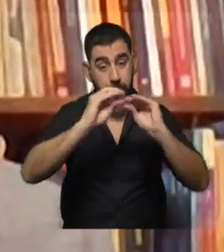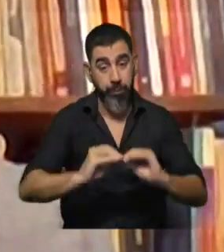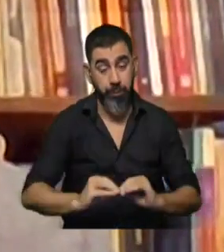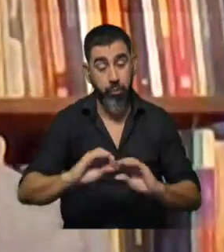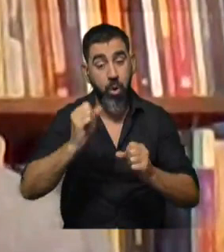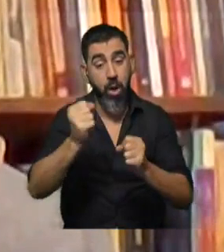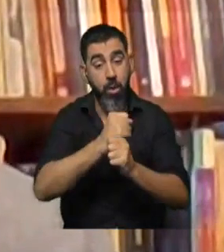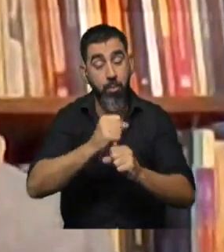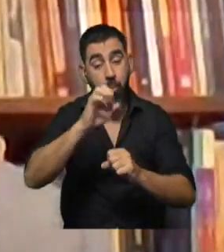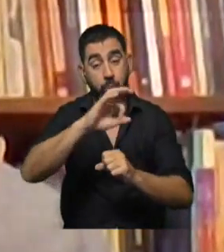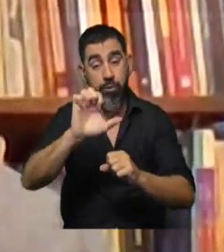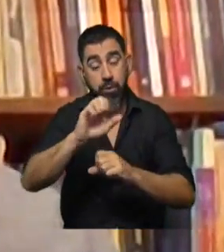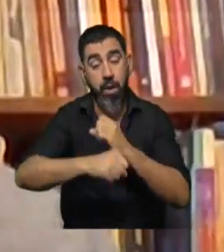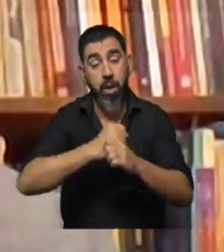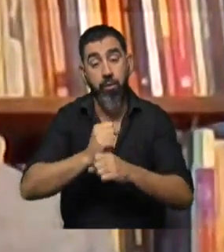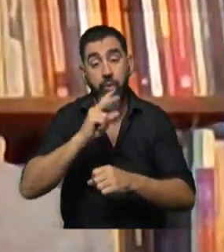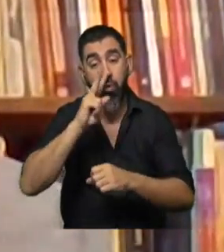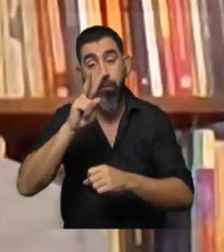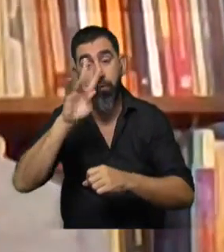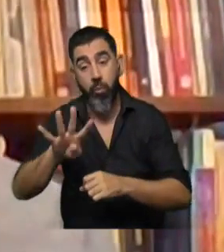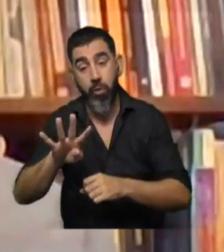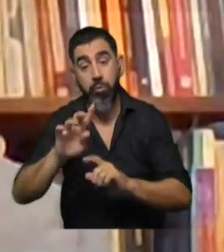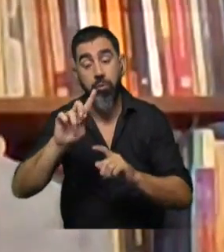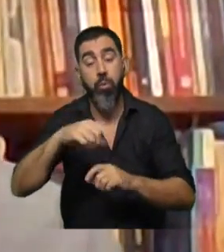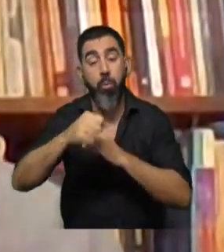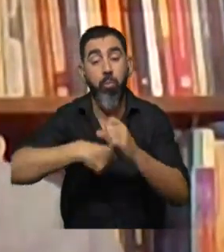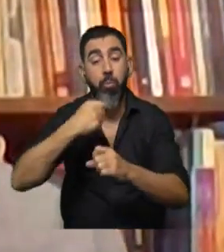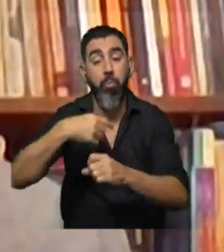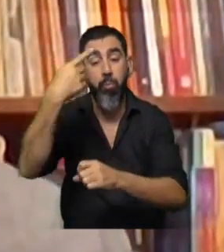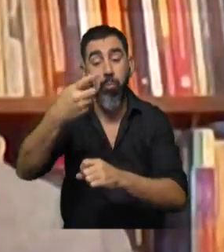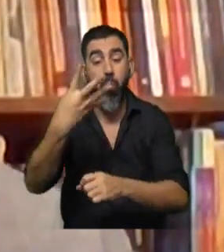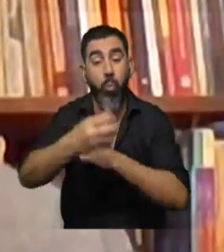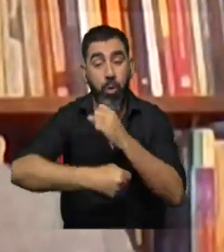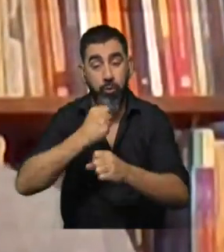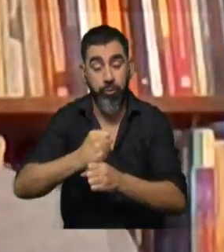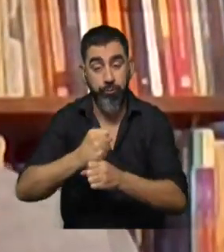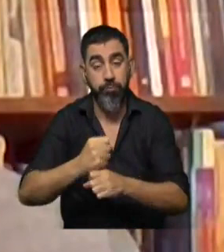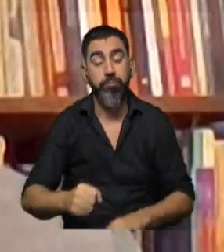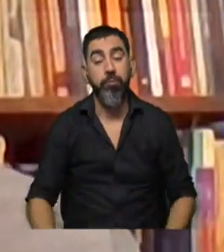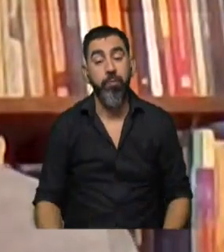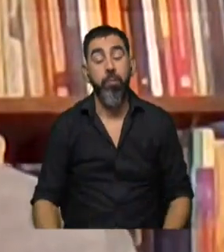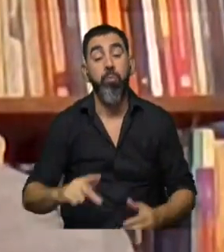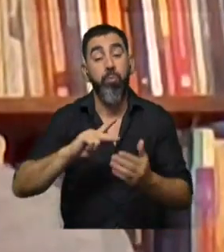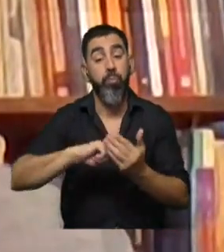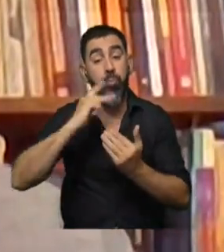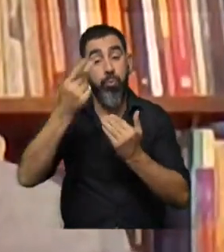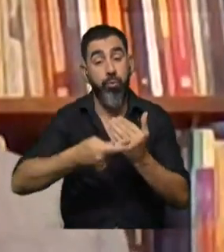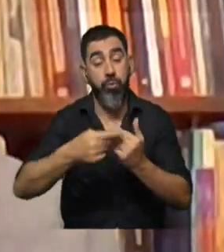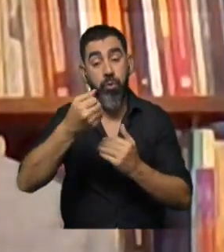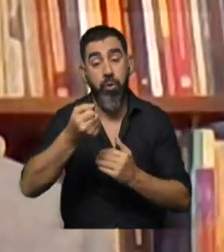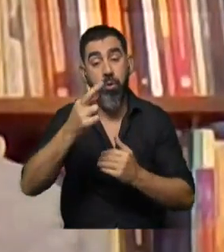aprobó osce para el año 2024 y para los próximos cuatro años de que el proyecto